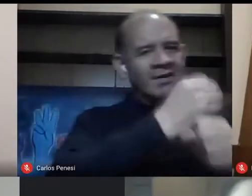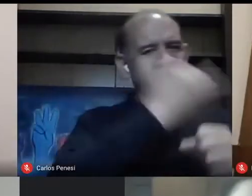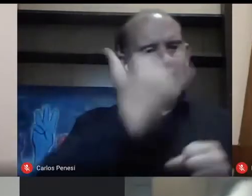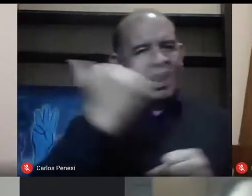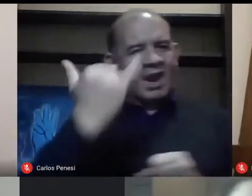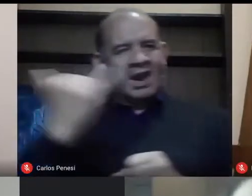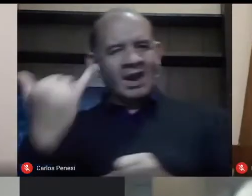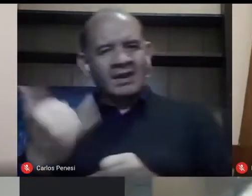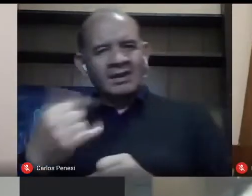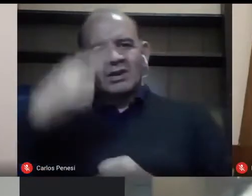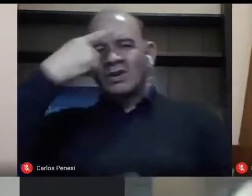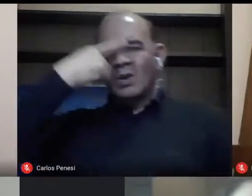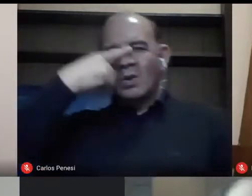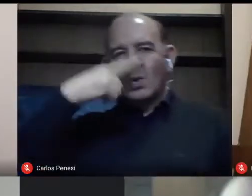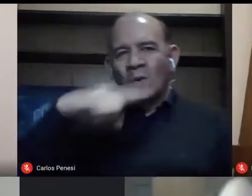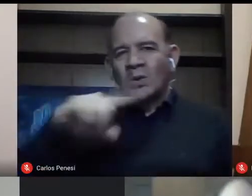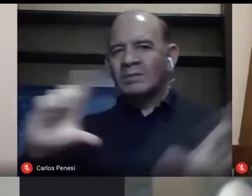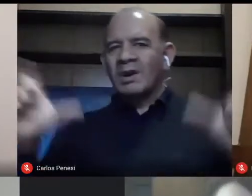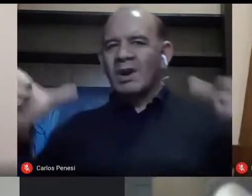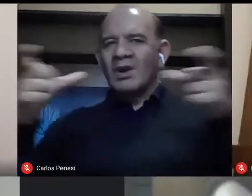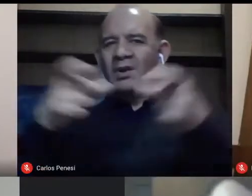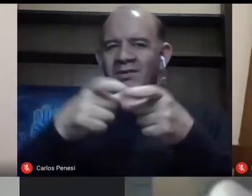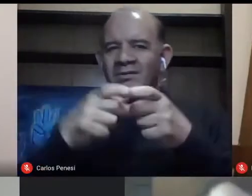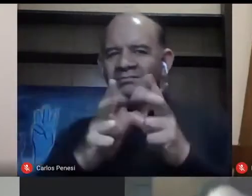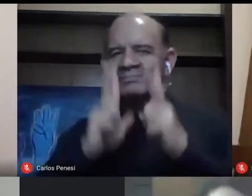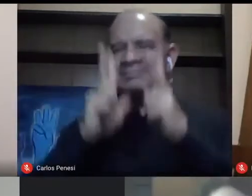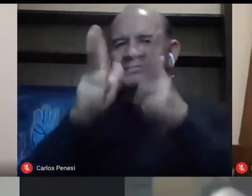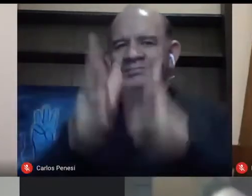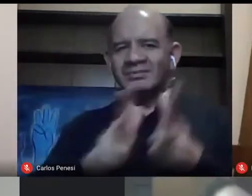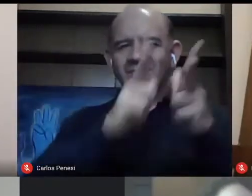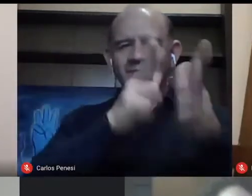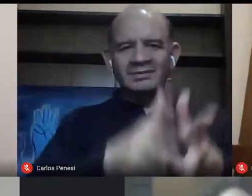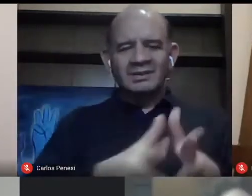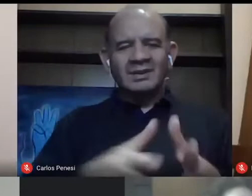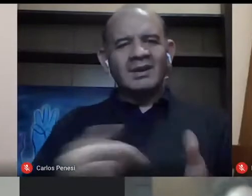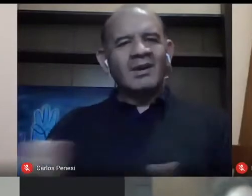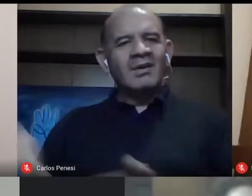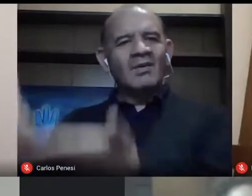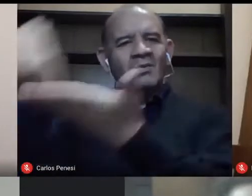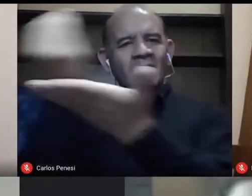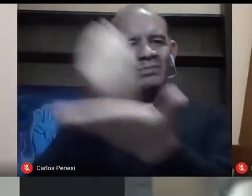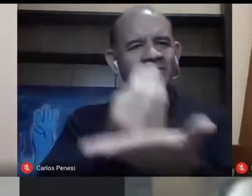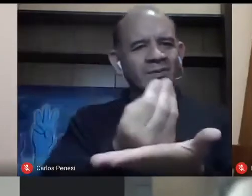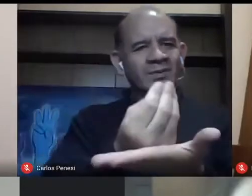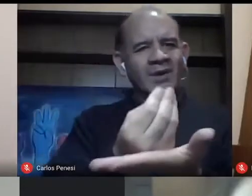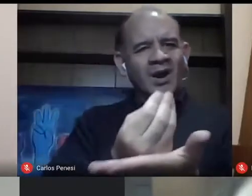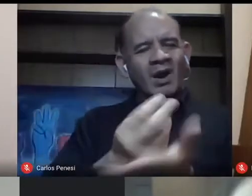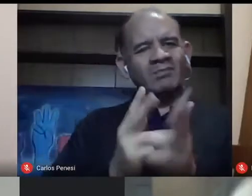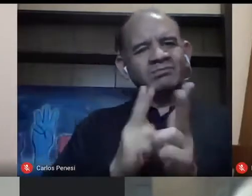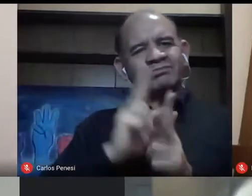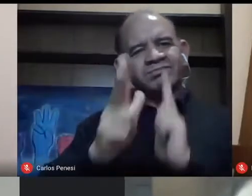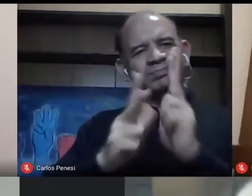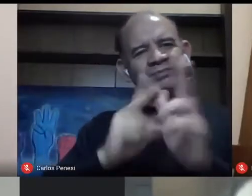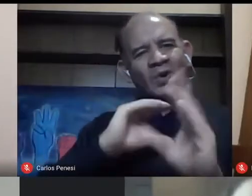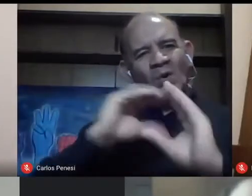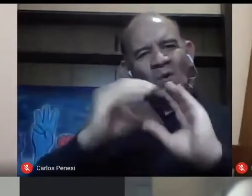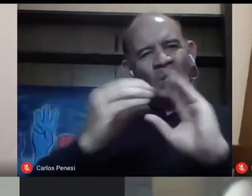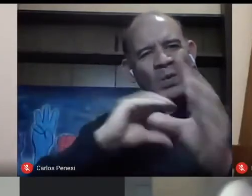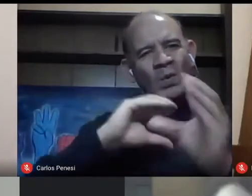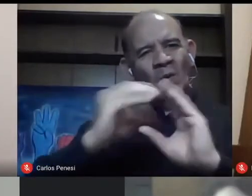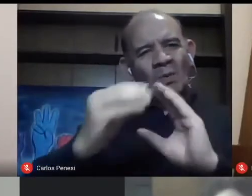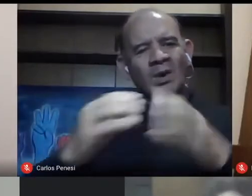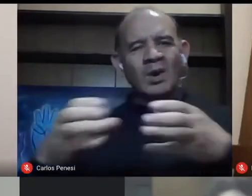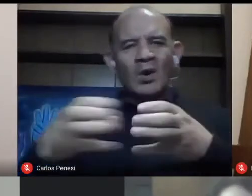este último webinar, tenemos el gusto de presentar una charla que está llevada adelante por el grupo